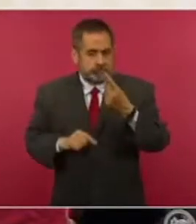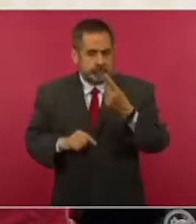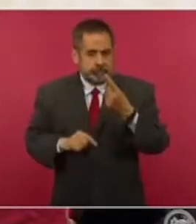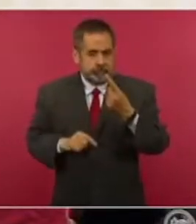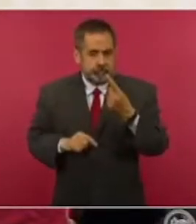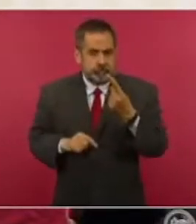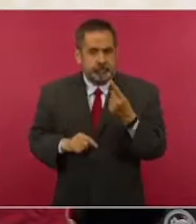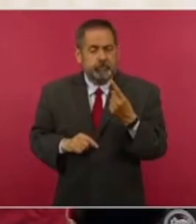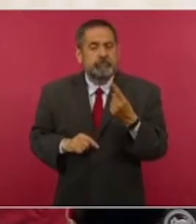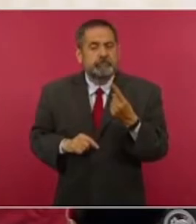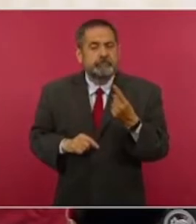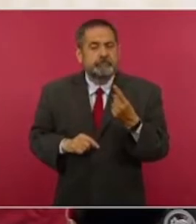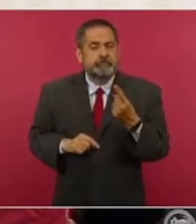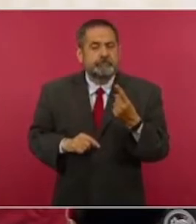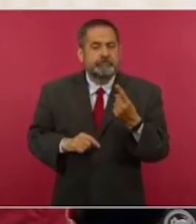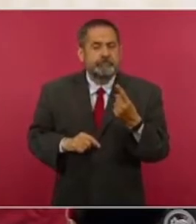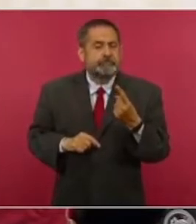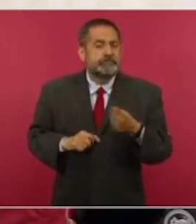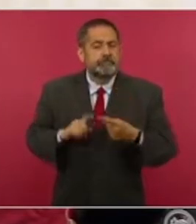Ya no